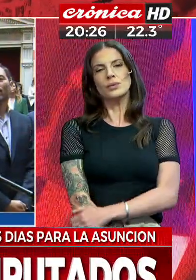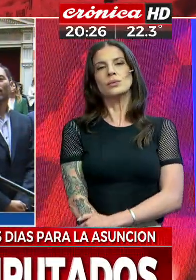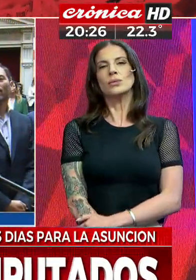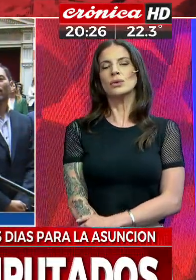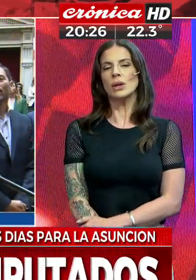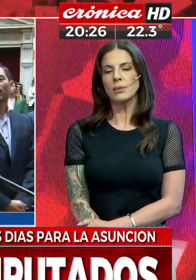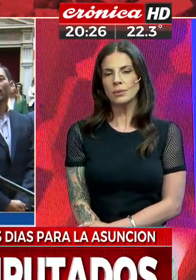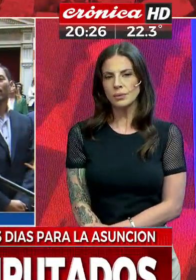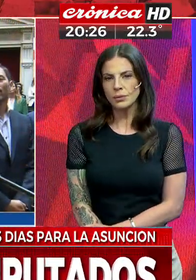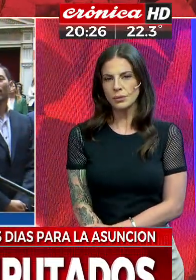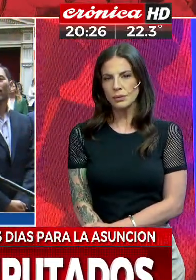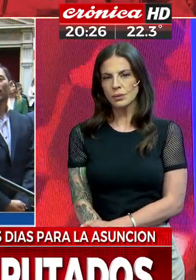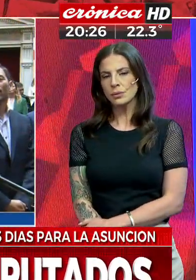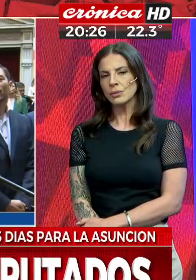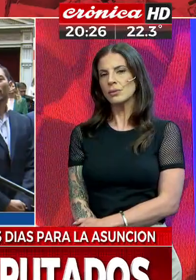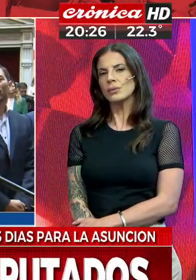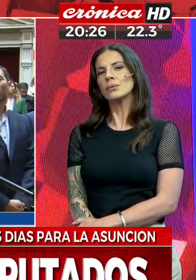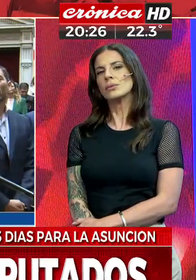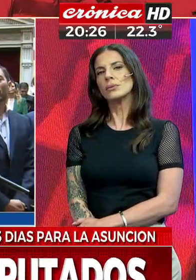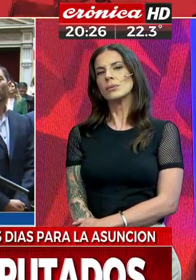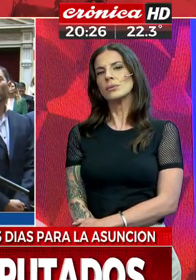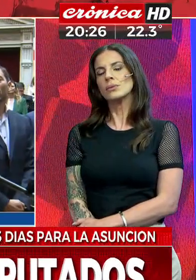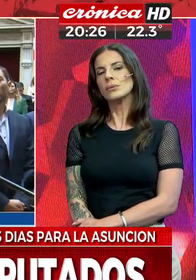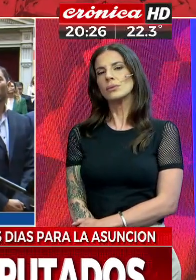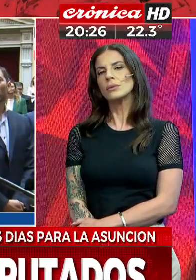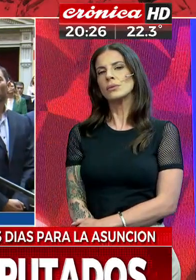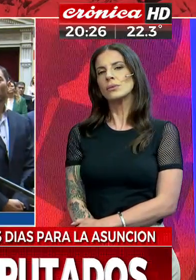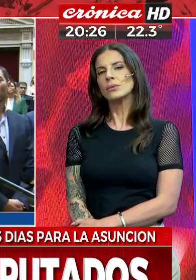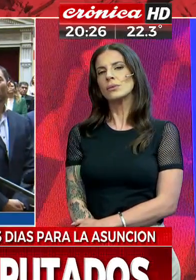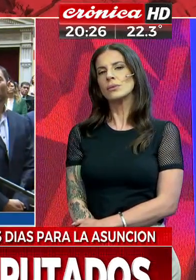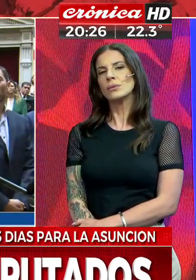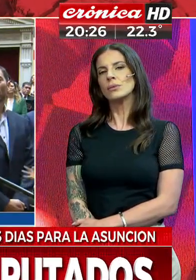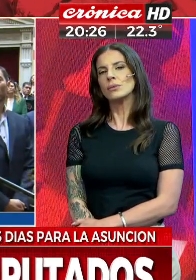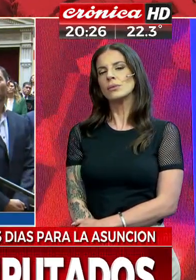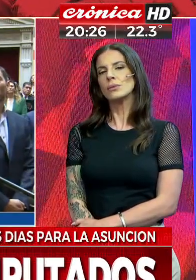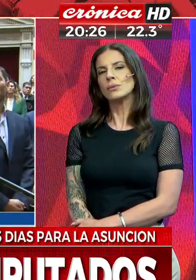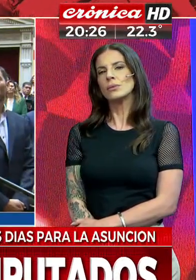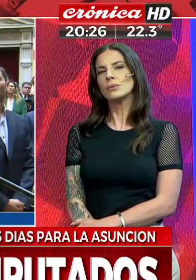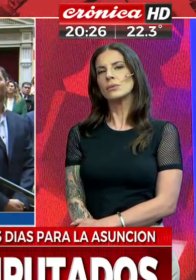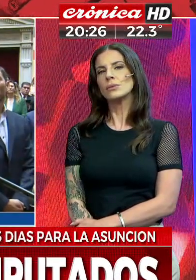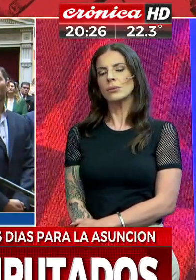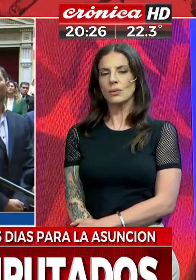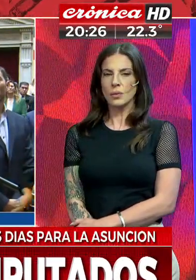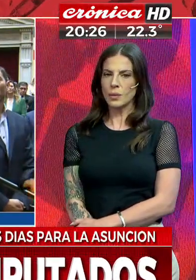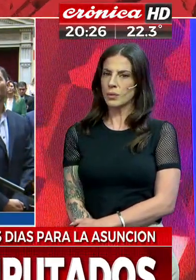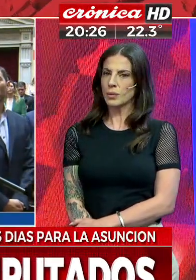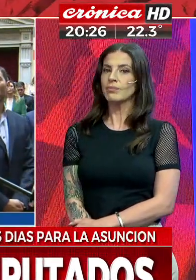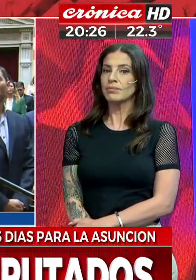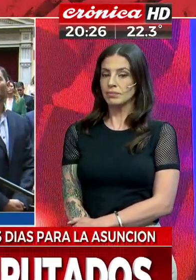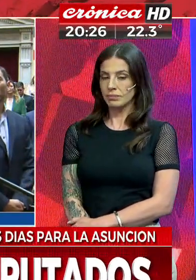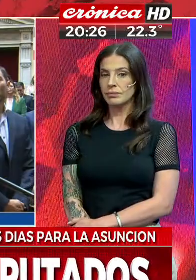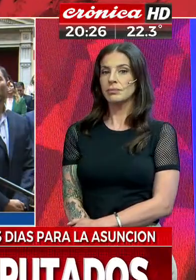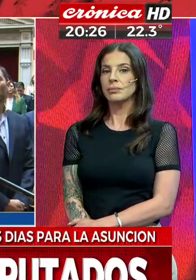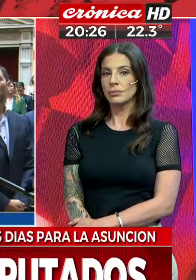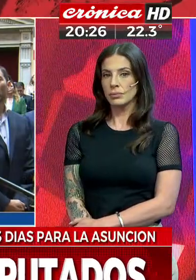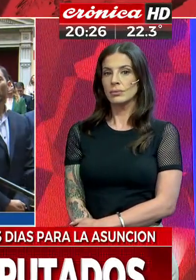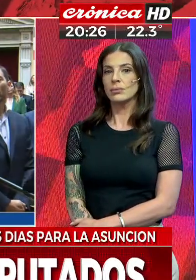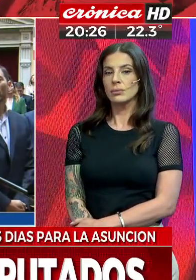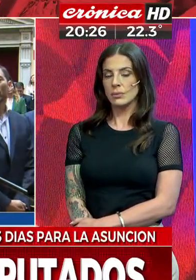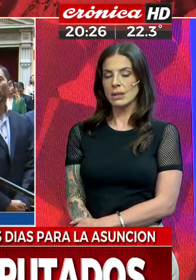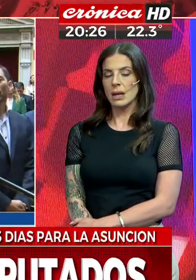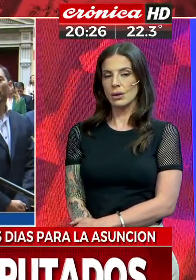con este gobierno. Hay muchos elementos todavía de página en blanco. Sí me parece que el gobierno va a tener que negociar fuertemente en el Congreso debido a